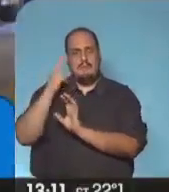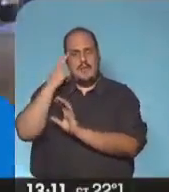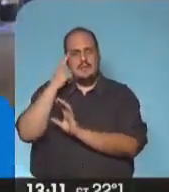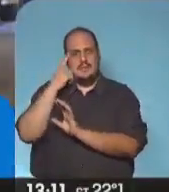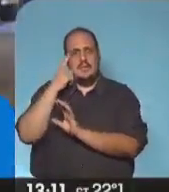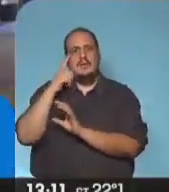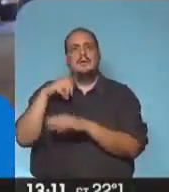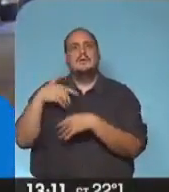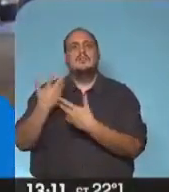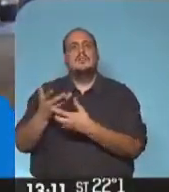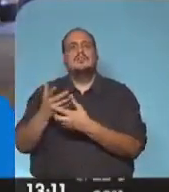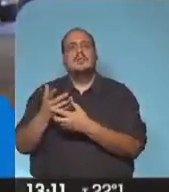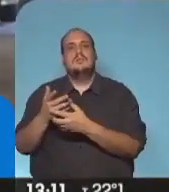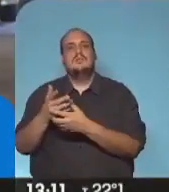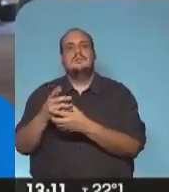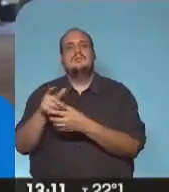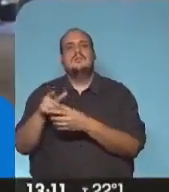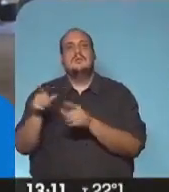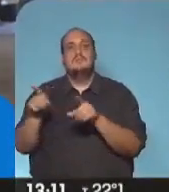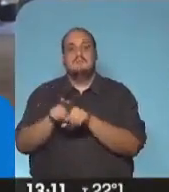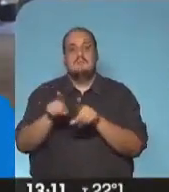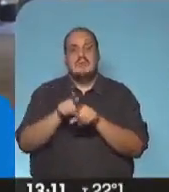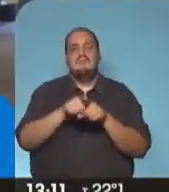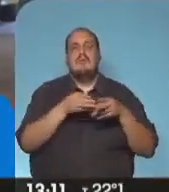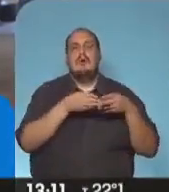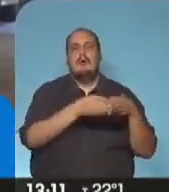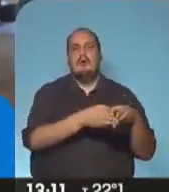Coordinó la evacuación con su par australiano y la naviera Aurora Expedition.